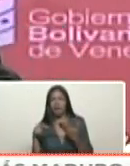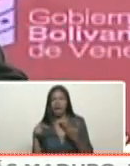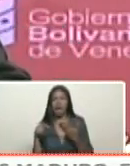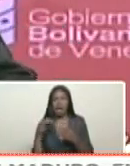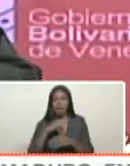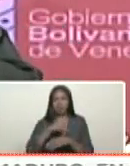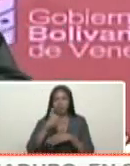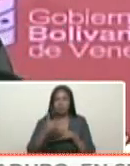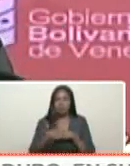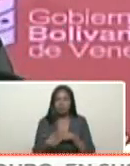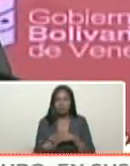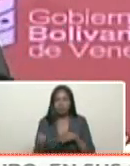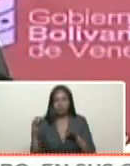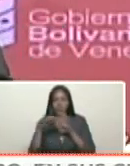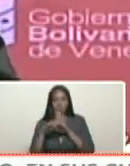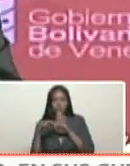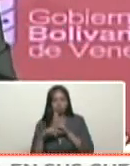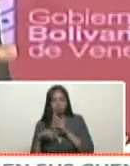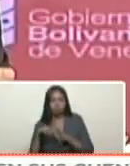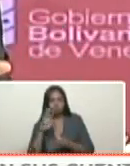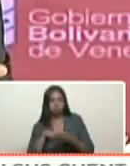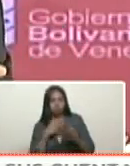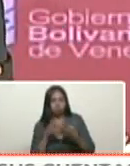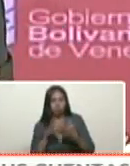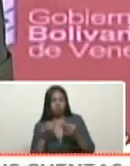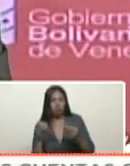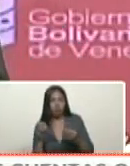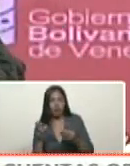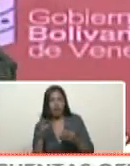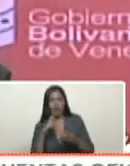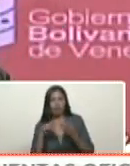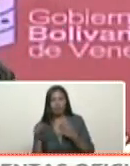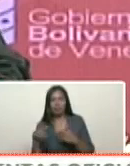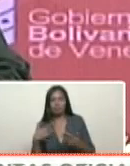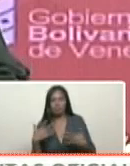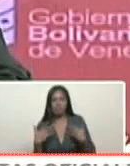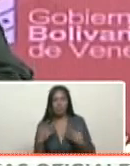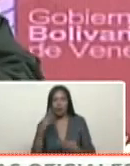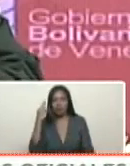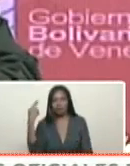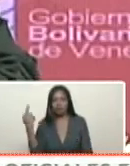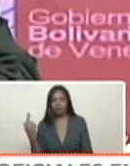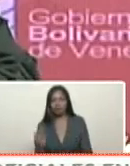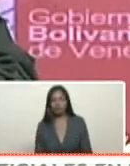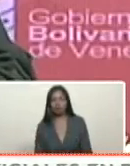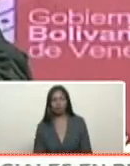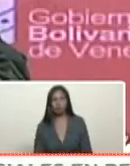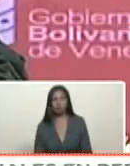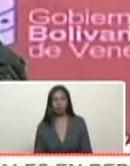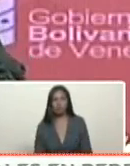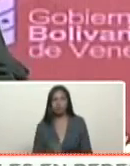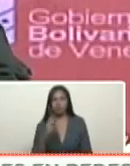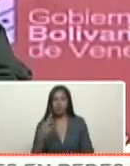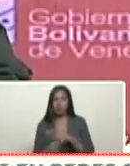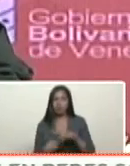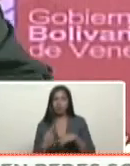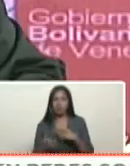planificación. Acción, de la reflexión, acción, acción, reflexión. Método dialéctico